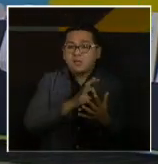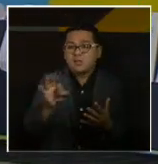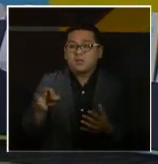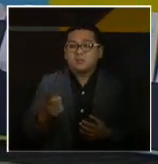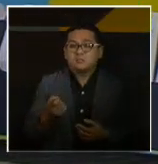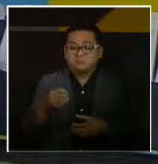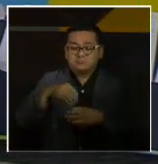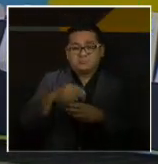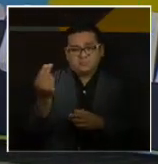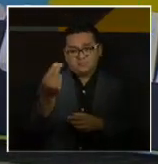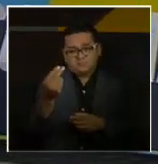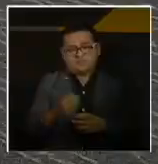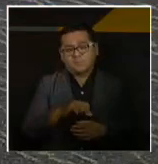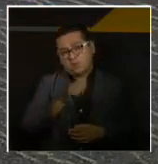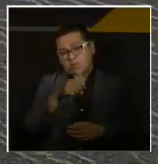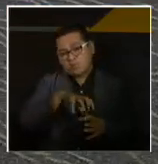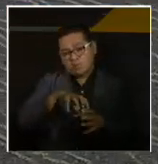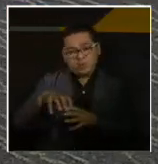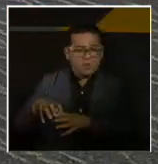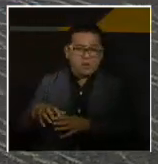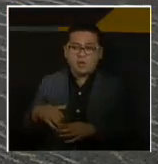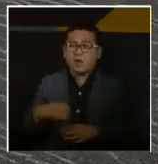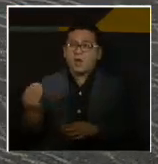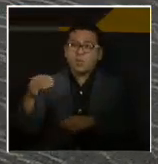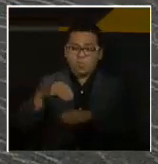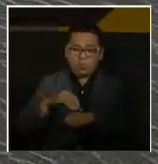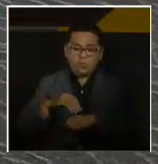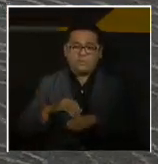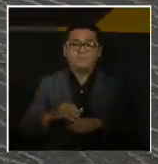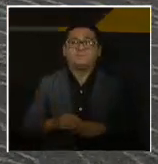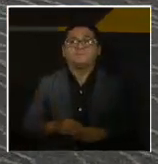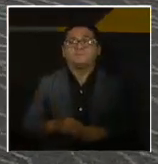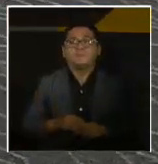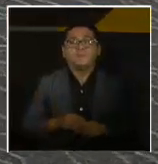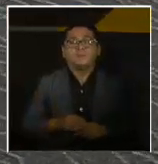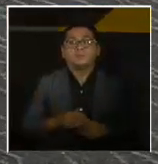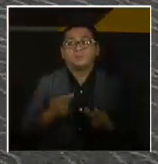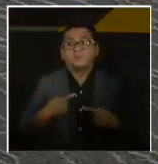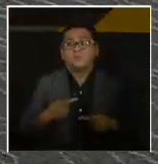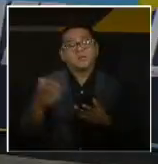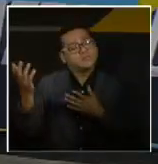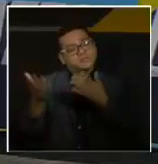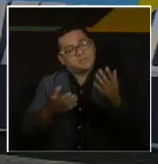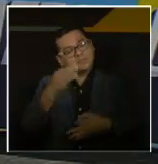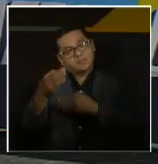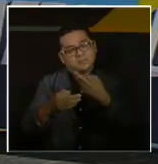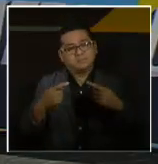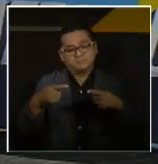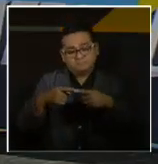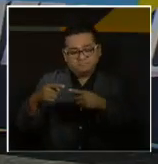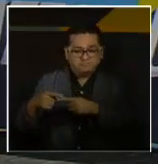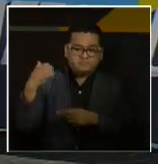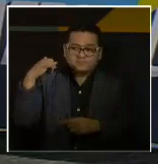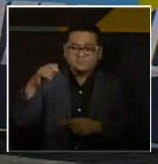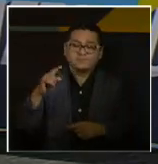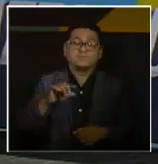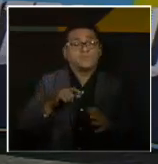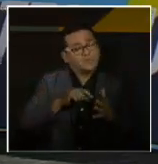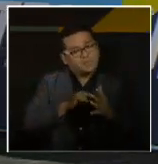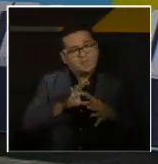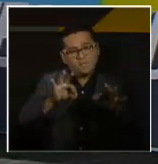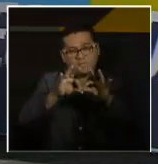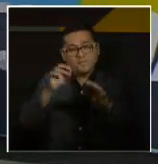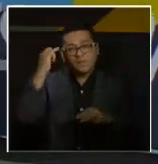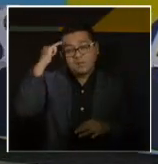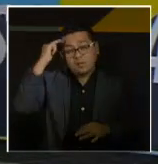los insumos que necesitan y la otra mitad la pone lo que es el productor, llegue a todos los rincones de Yucatán, especialmente a la